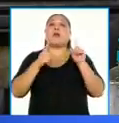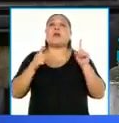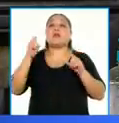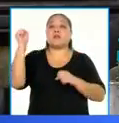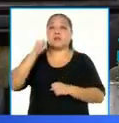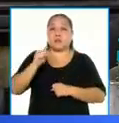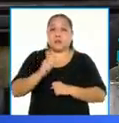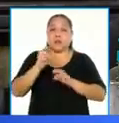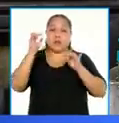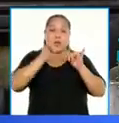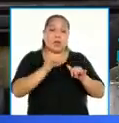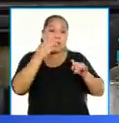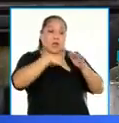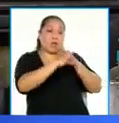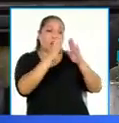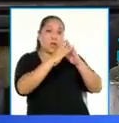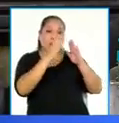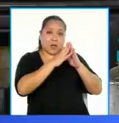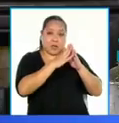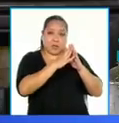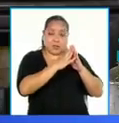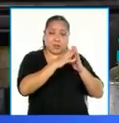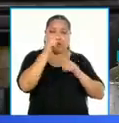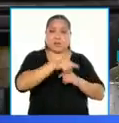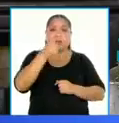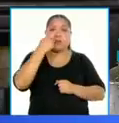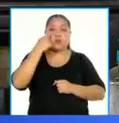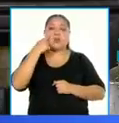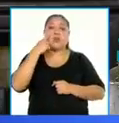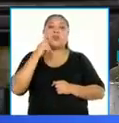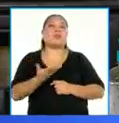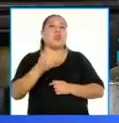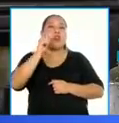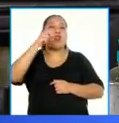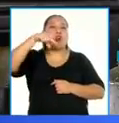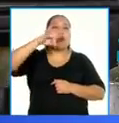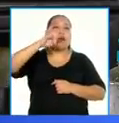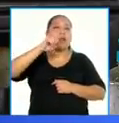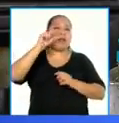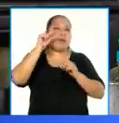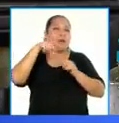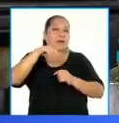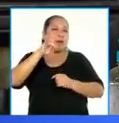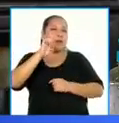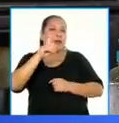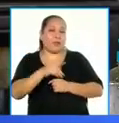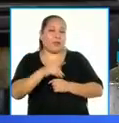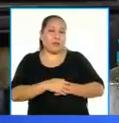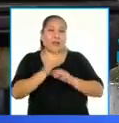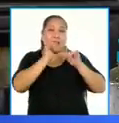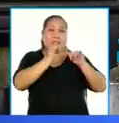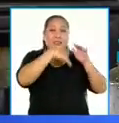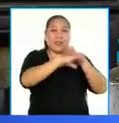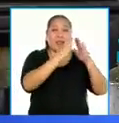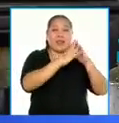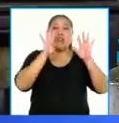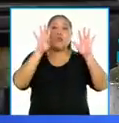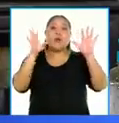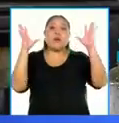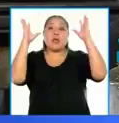hay inmovilización social obligatoria, lo que se conoce como toque de queda, entre 9 de la noche